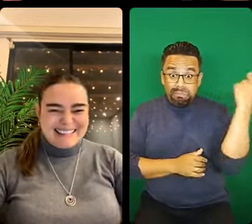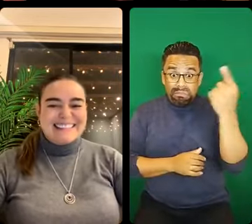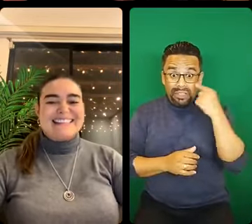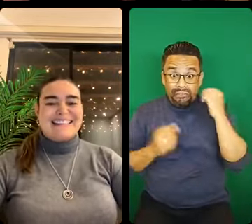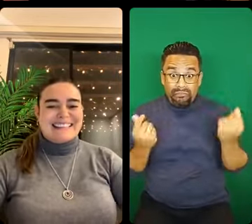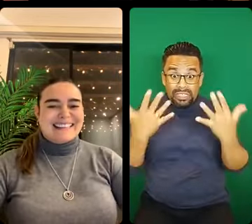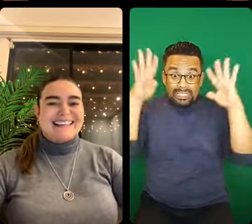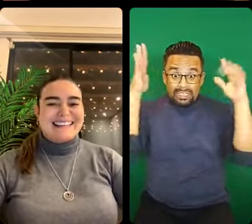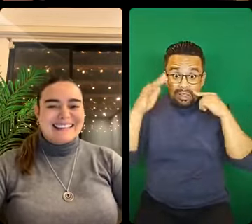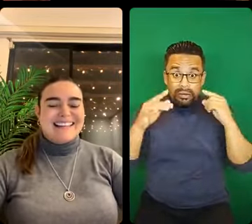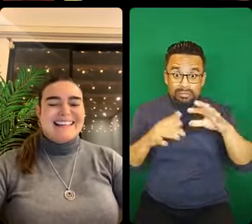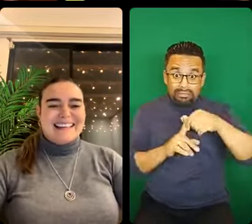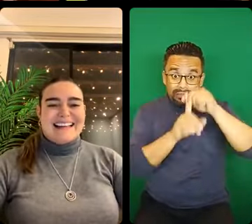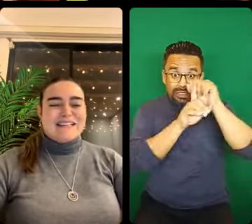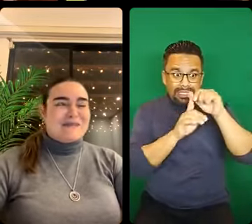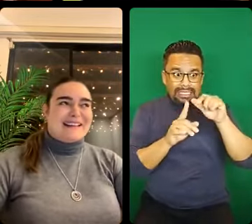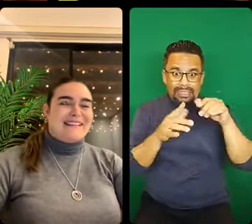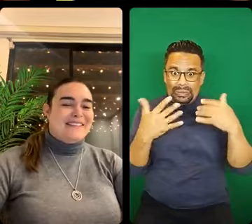muy masivos.